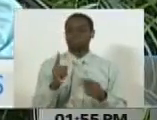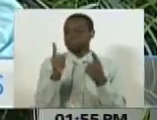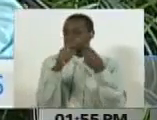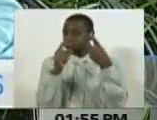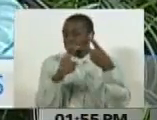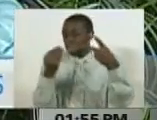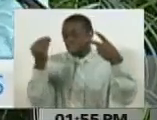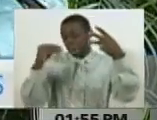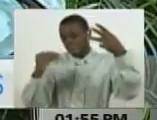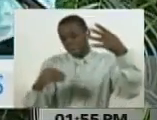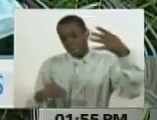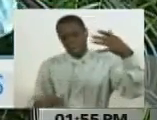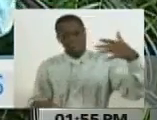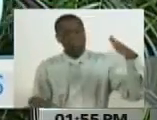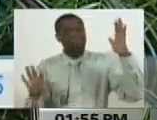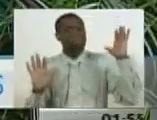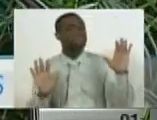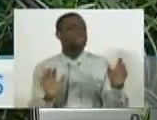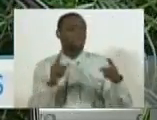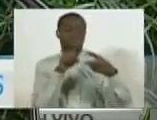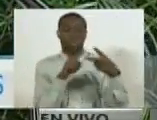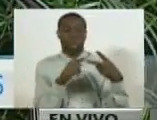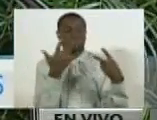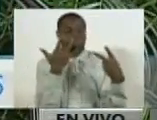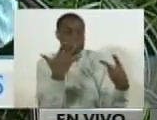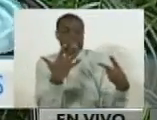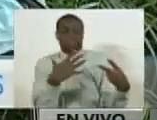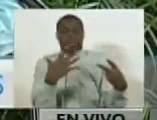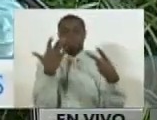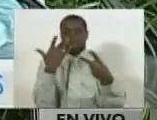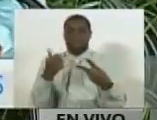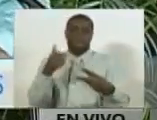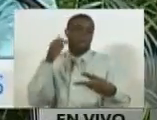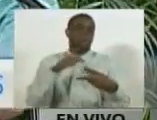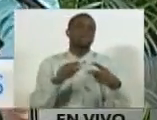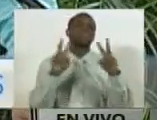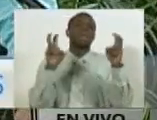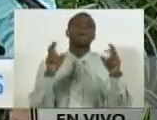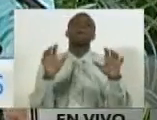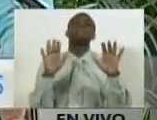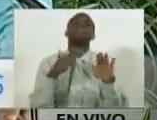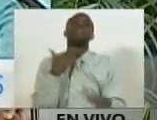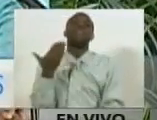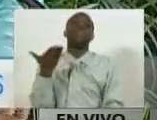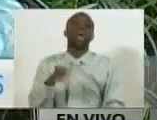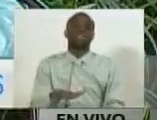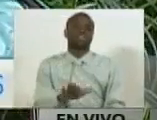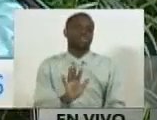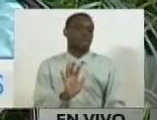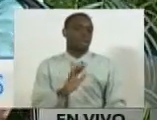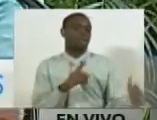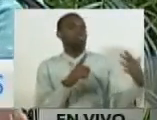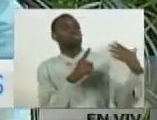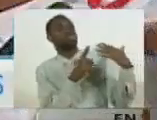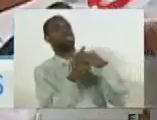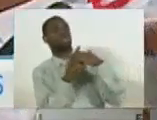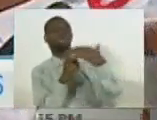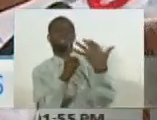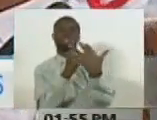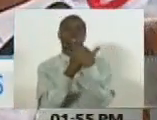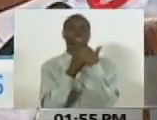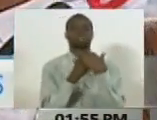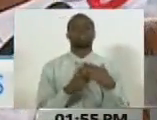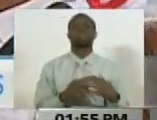Quizás yo ponga el ejemplo de lo más dramático, lo más doloroso, que es la muerte, ¿verdad? O cuando se nos pierde un